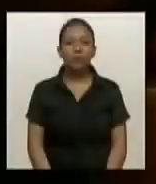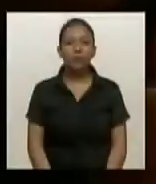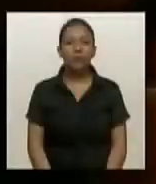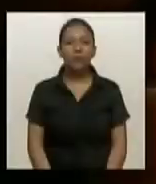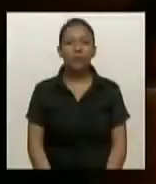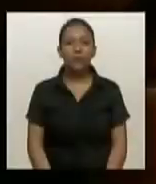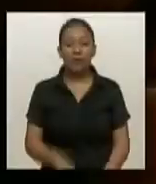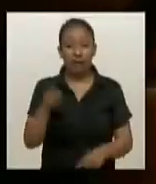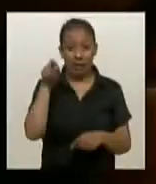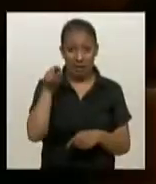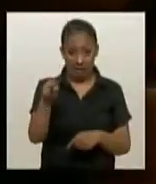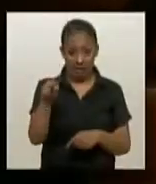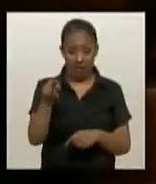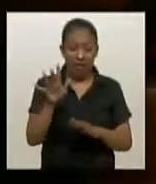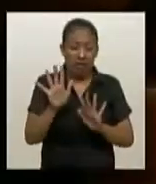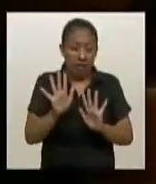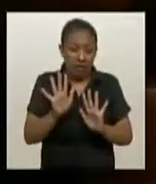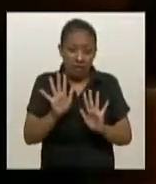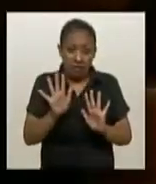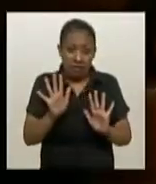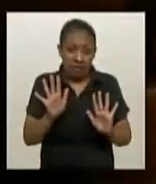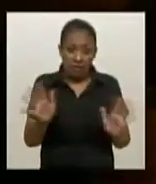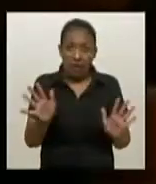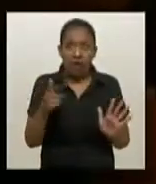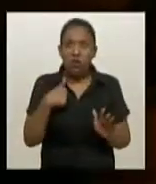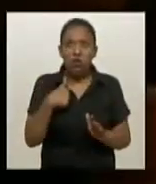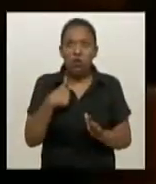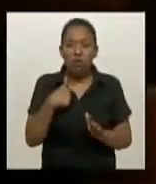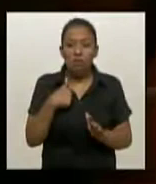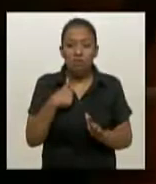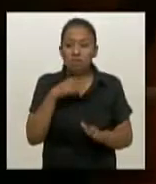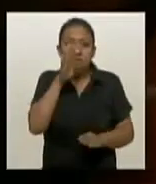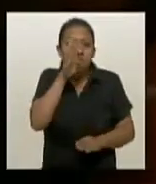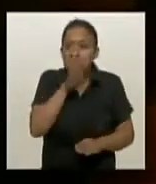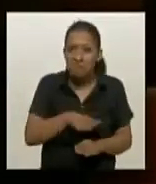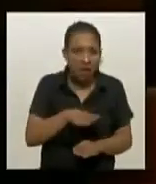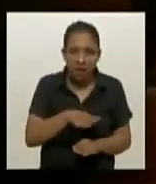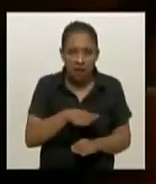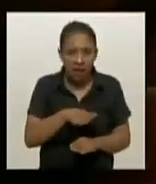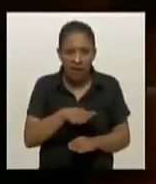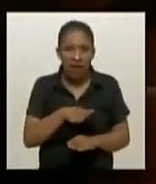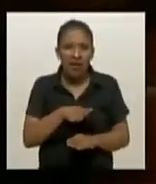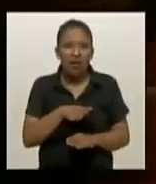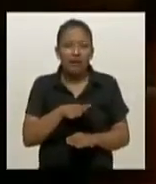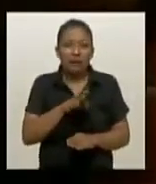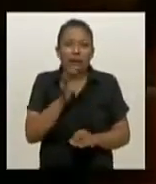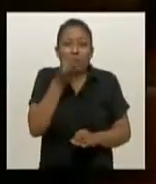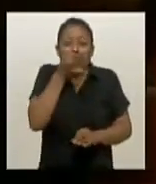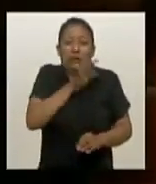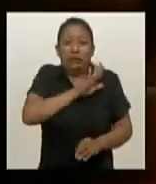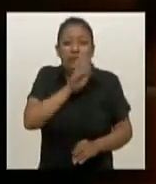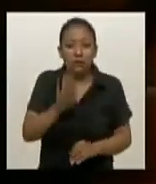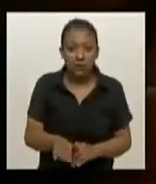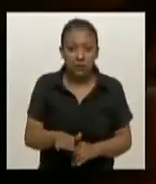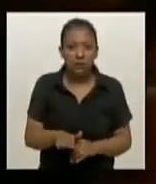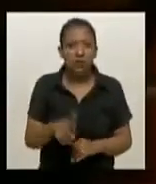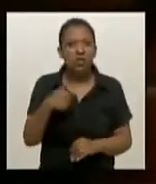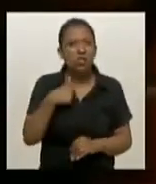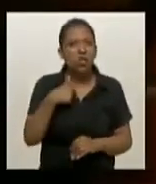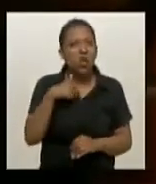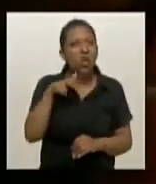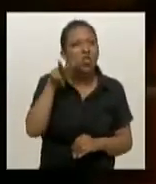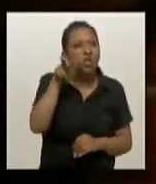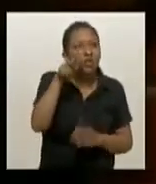Entonces ahí ya llego pues ya en un estado pues mal, ¿no? Pues ya casi muriéndome. Llego